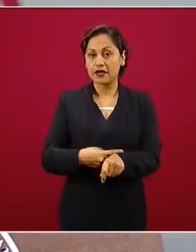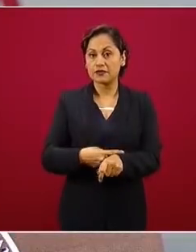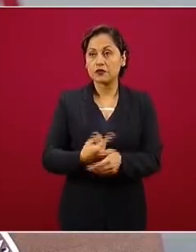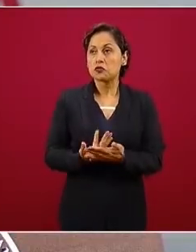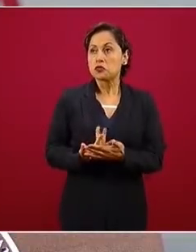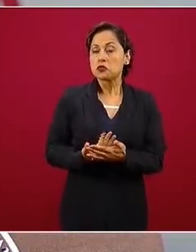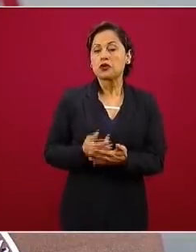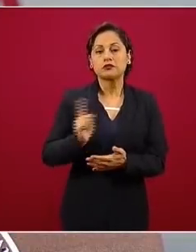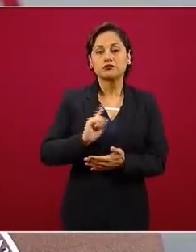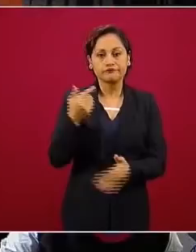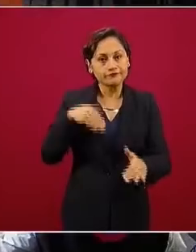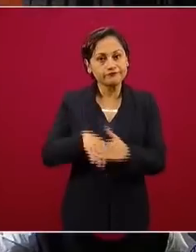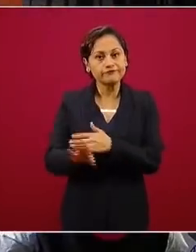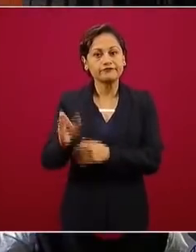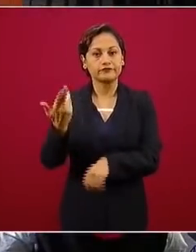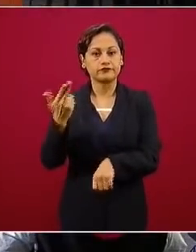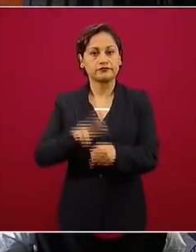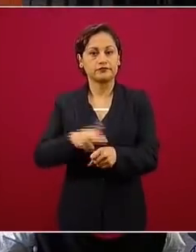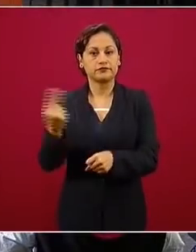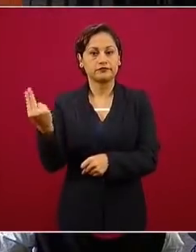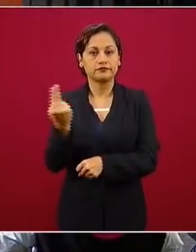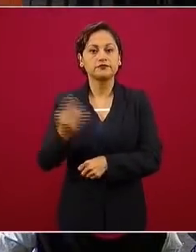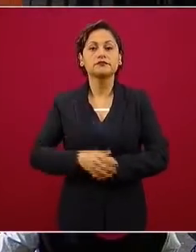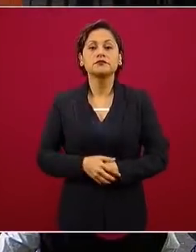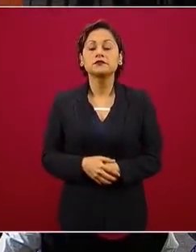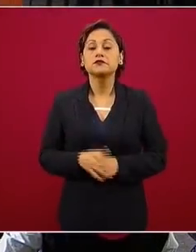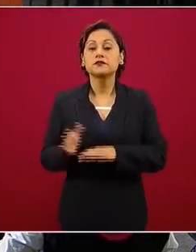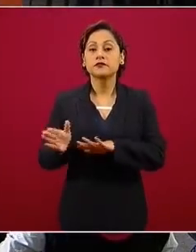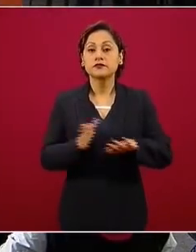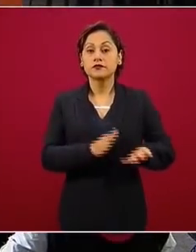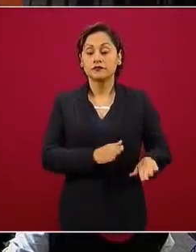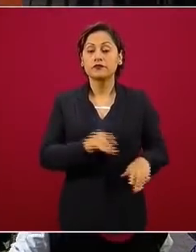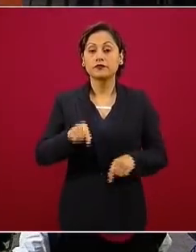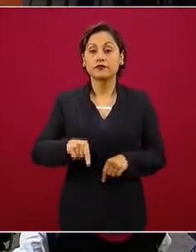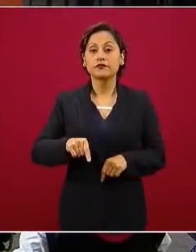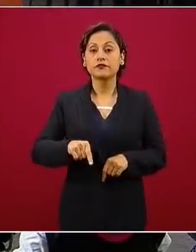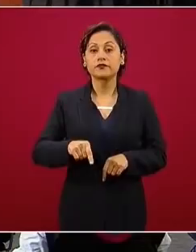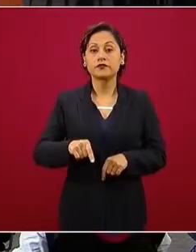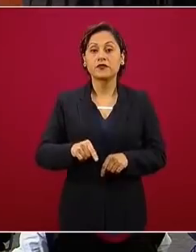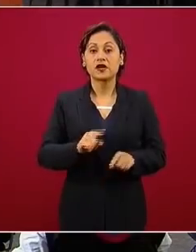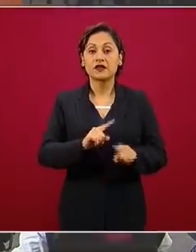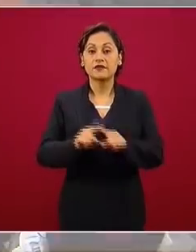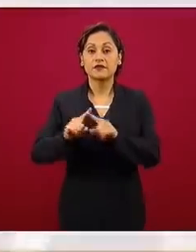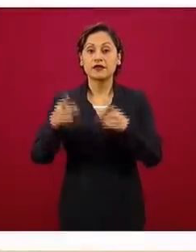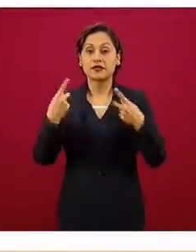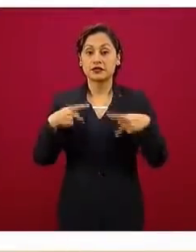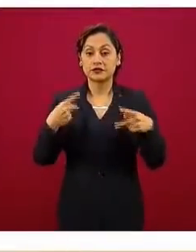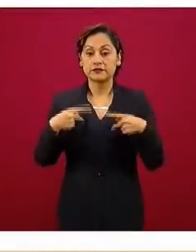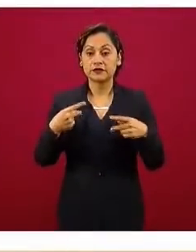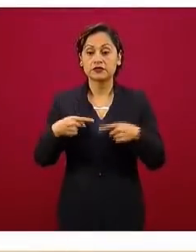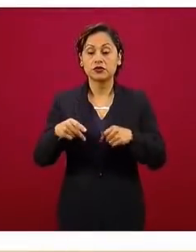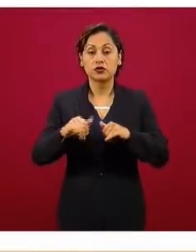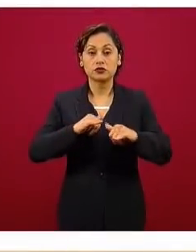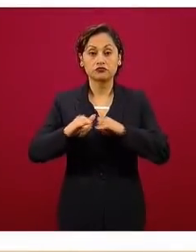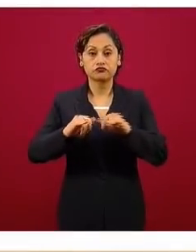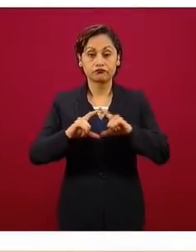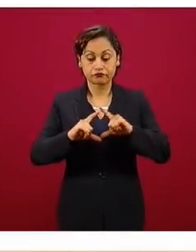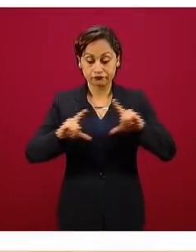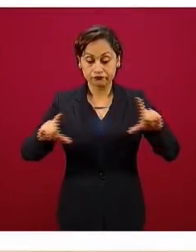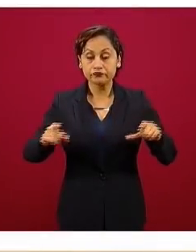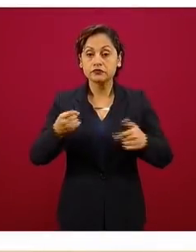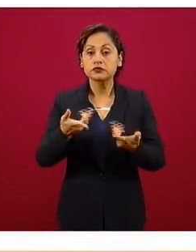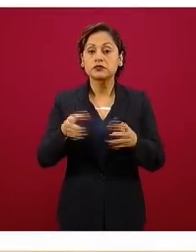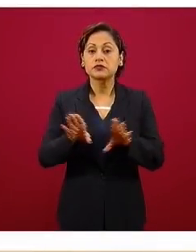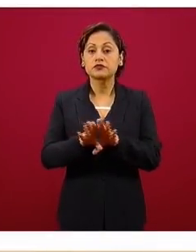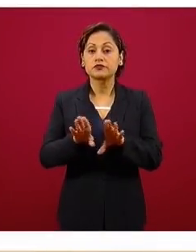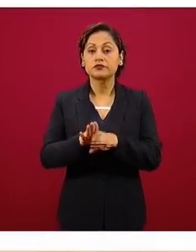síntomas de COVID. La siguiente. A nivel general tenemos los casos acumulados que han variado poco en la representación en el mapa,